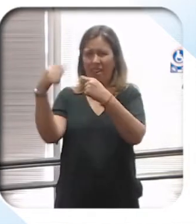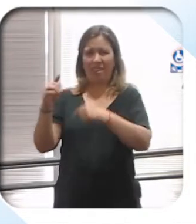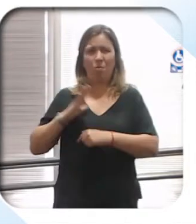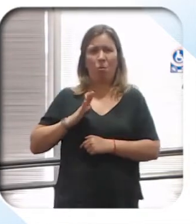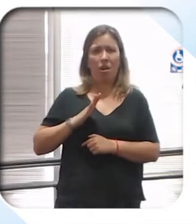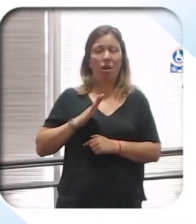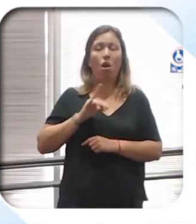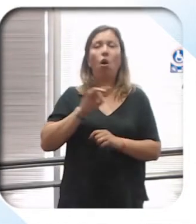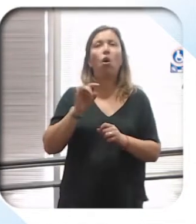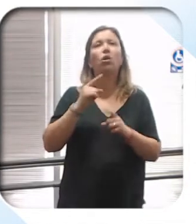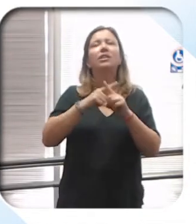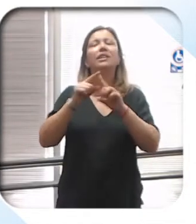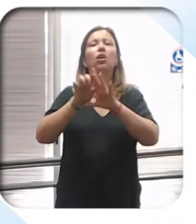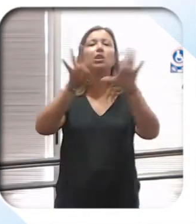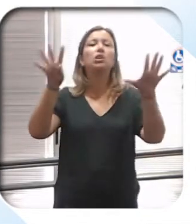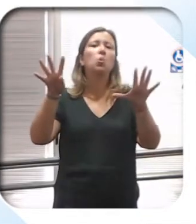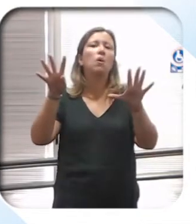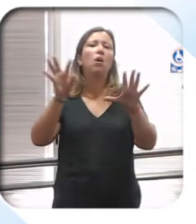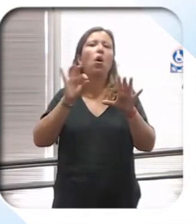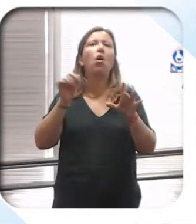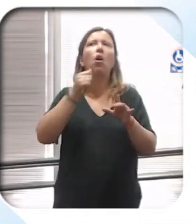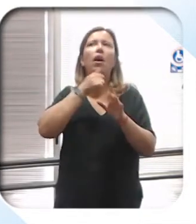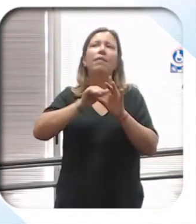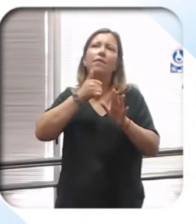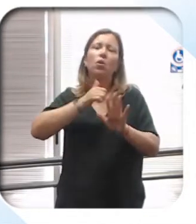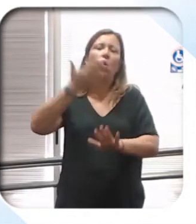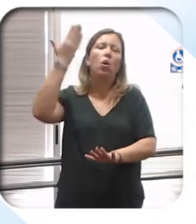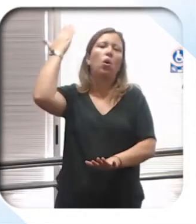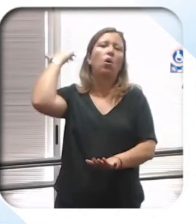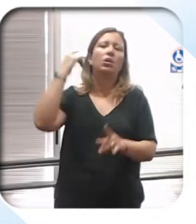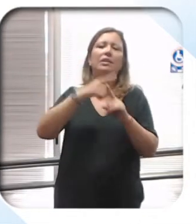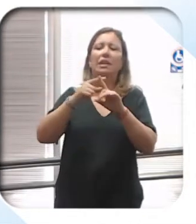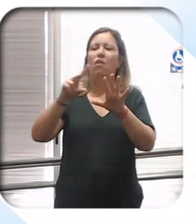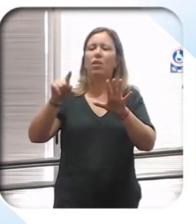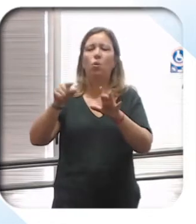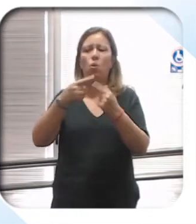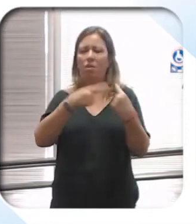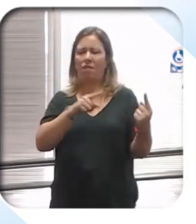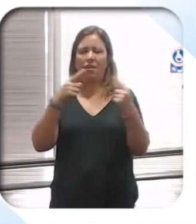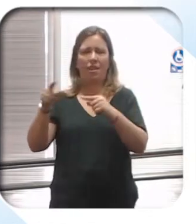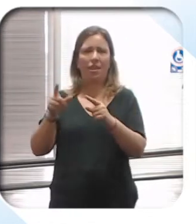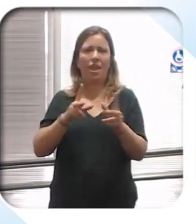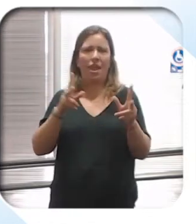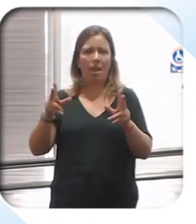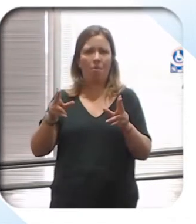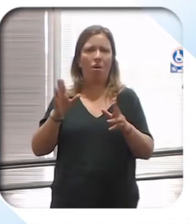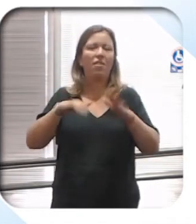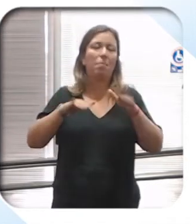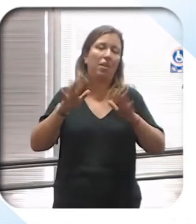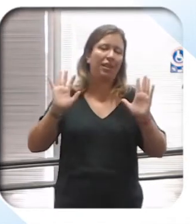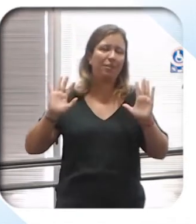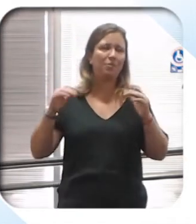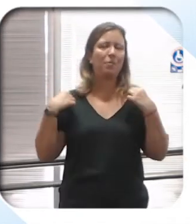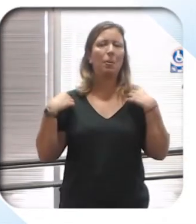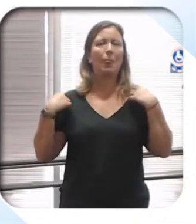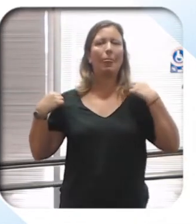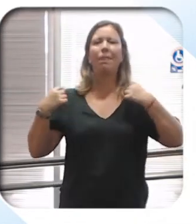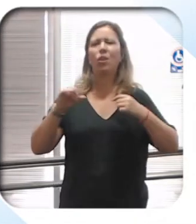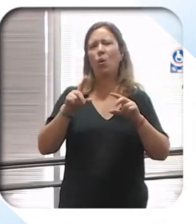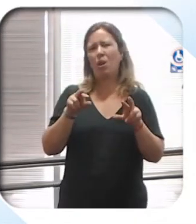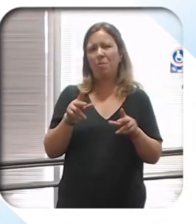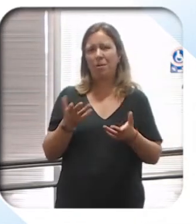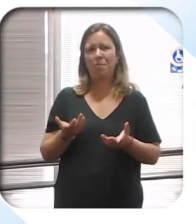mujer del siglo XIX o en la era victoriana que una mujer en el siglo XXI. Bueno, depende. No, no es lo